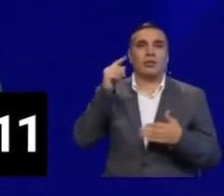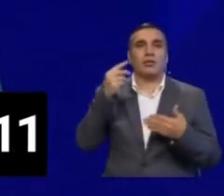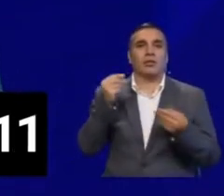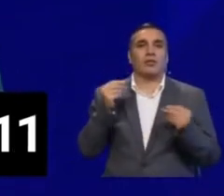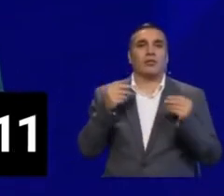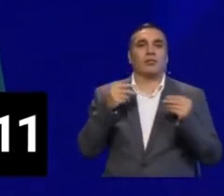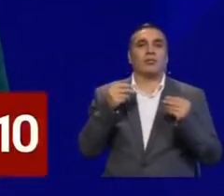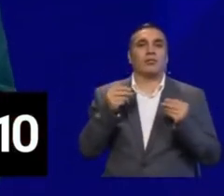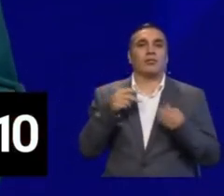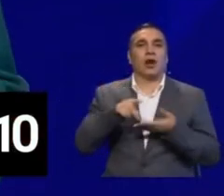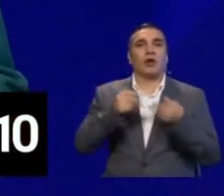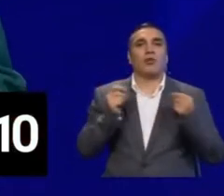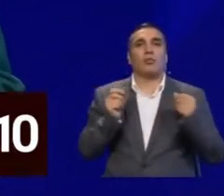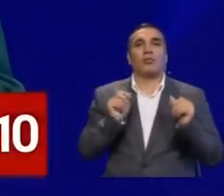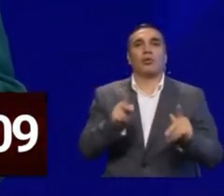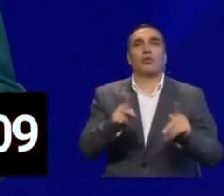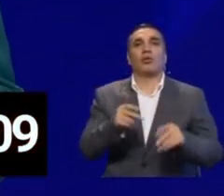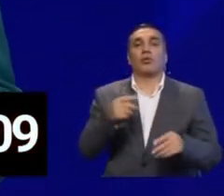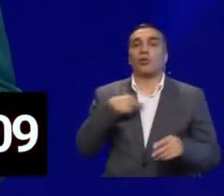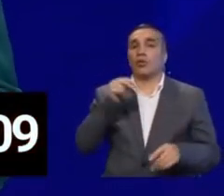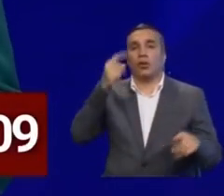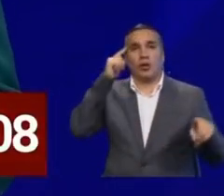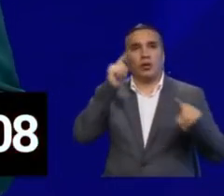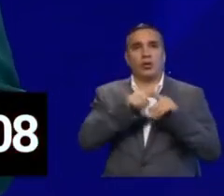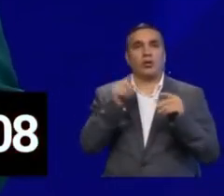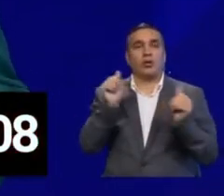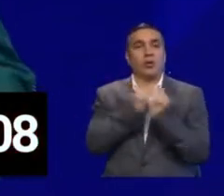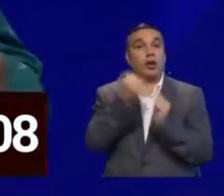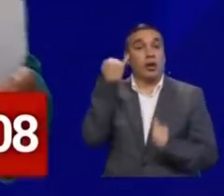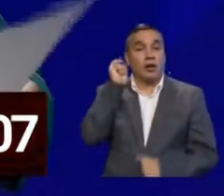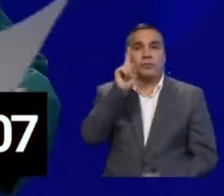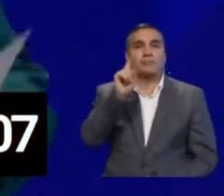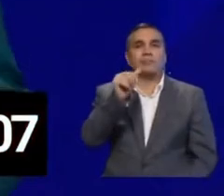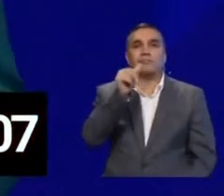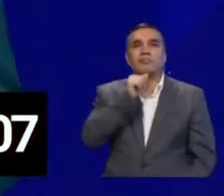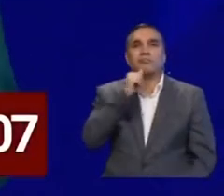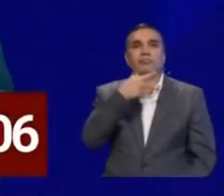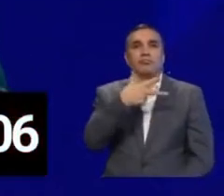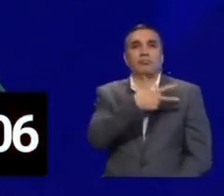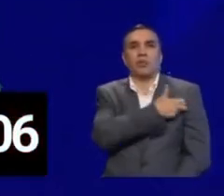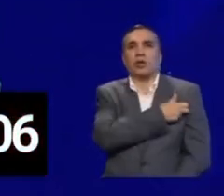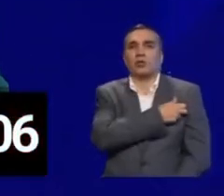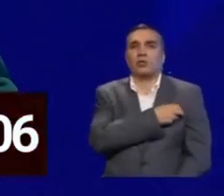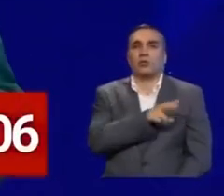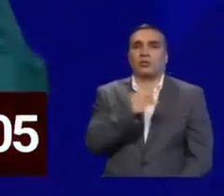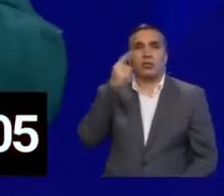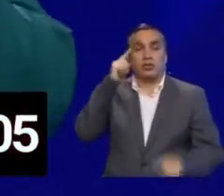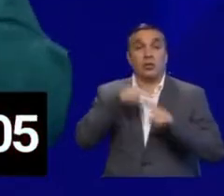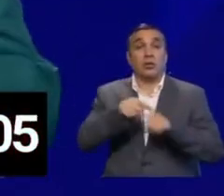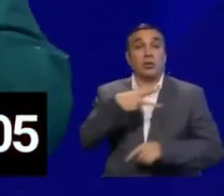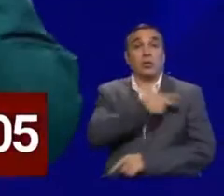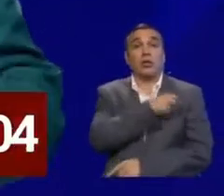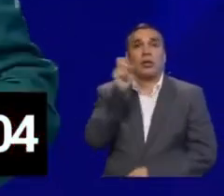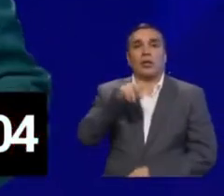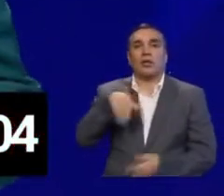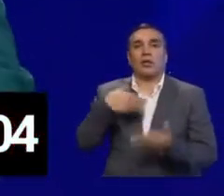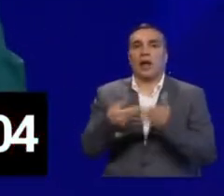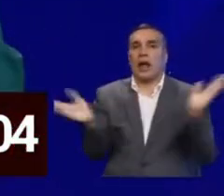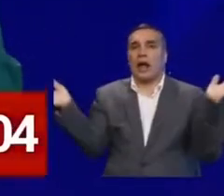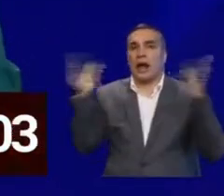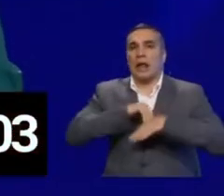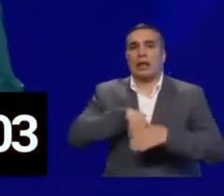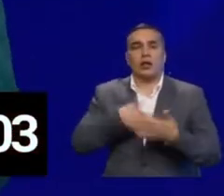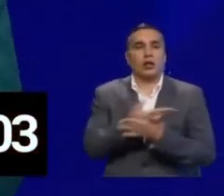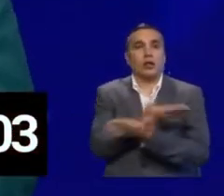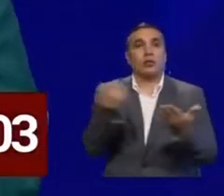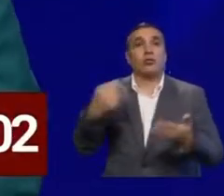de oportunidad. Estoy en desacuerdo con la idea de que se privatice la vacuna. La vacuna debe ser universal y gratuita y tengan